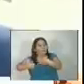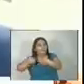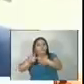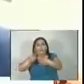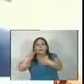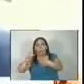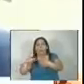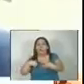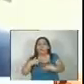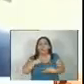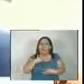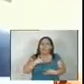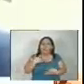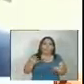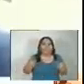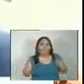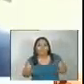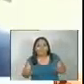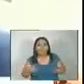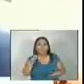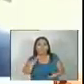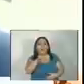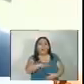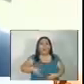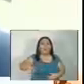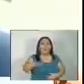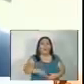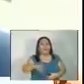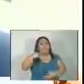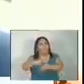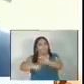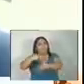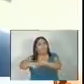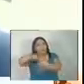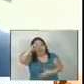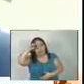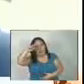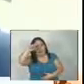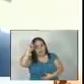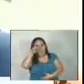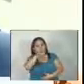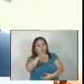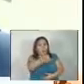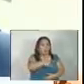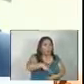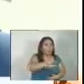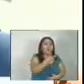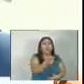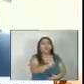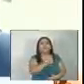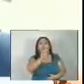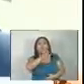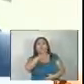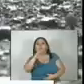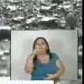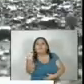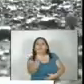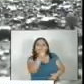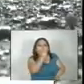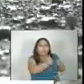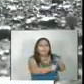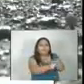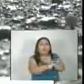y eso nos mantiene alerta. La ciudad continúa con los esfuerzos. Tenemos en el centro de convenciones alrededor de 500 personas.